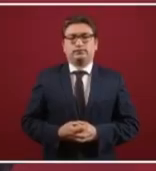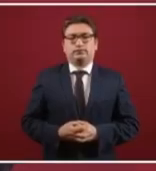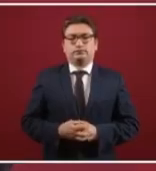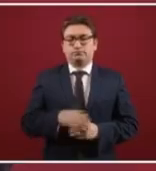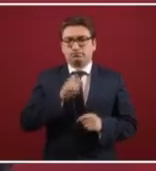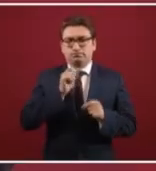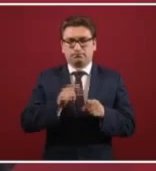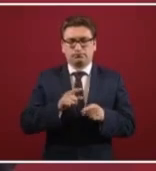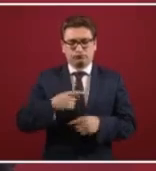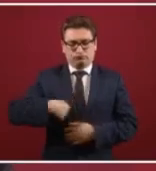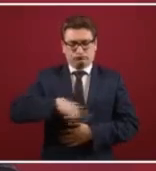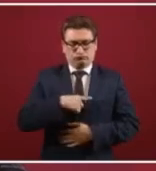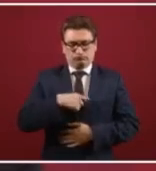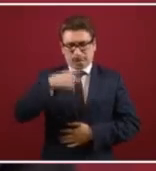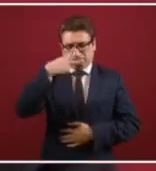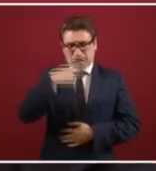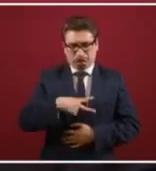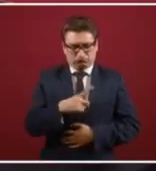autosuficiencia